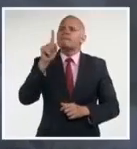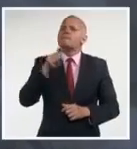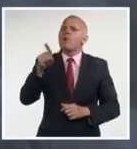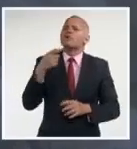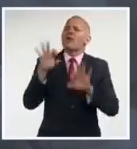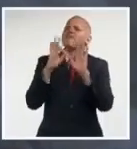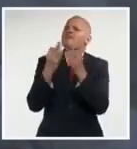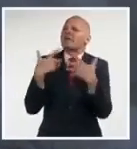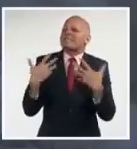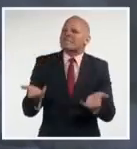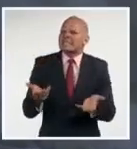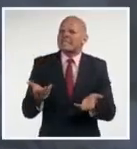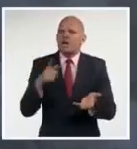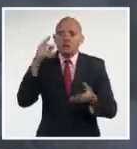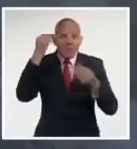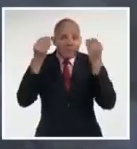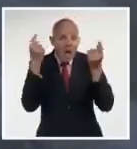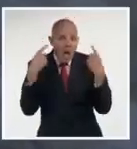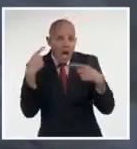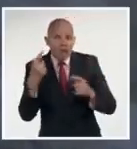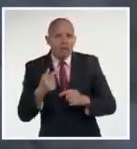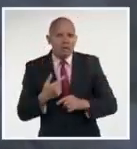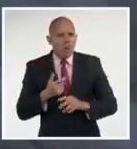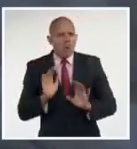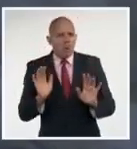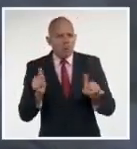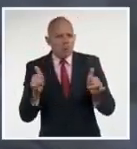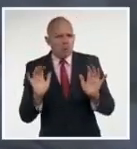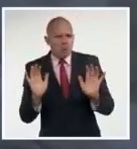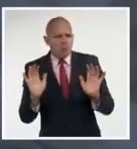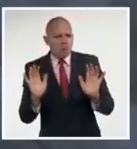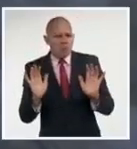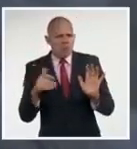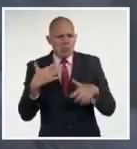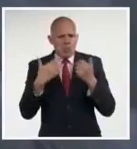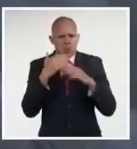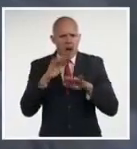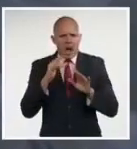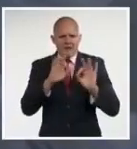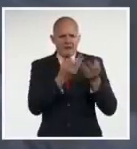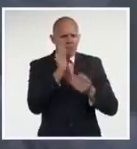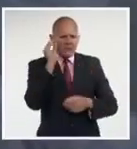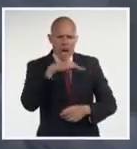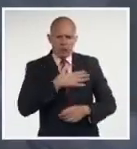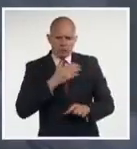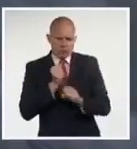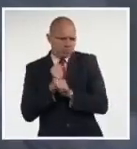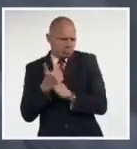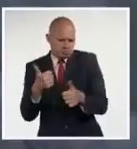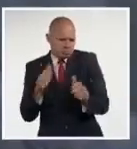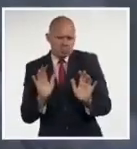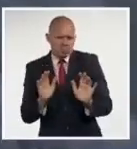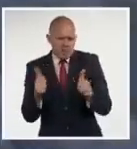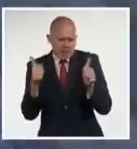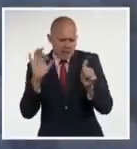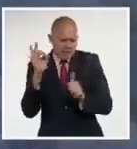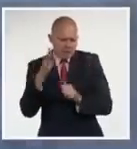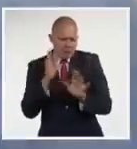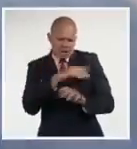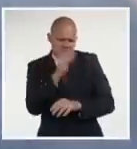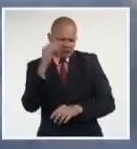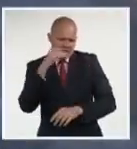terruño. ¿Preocupa? No, no, porque al final mi familia sabe lo que estoy haciendo y nada, todo está bien. Ellos